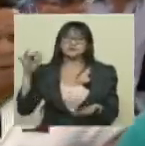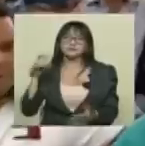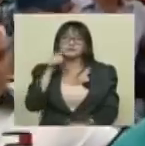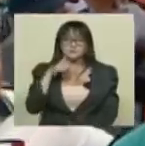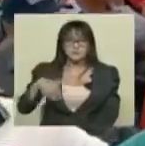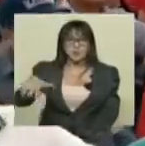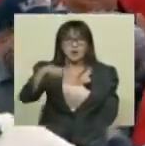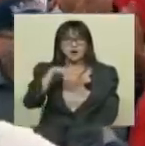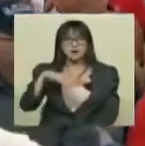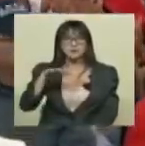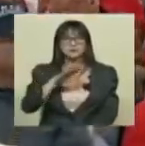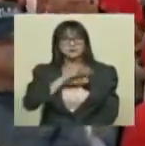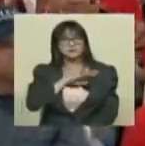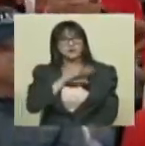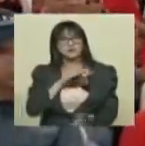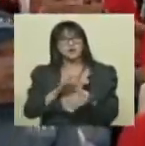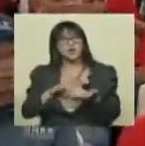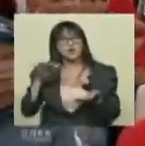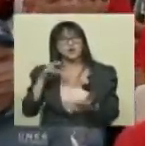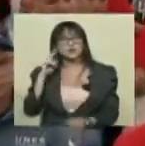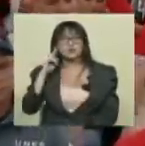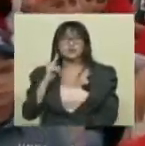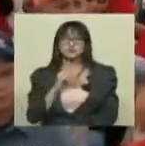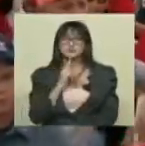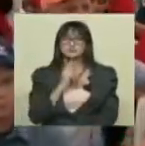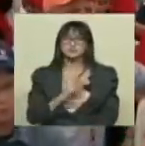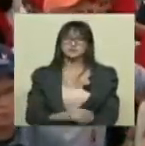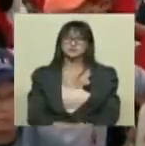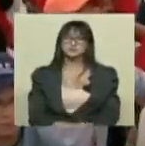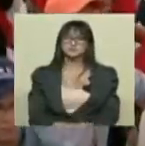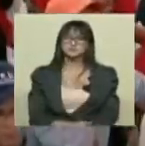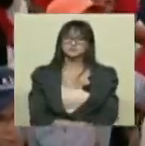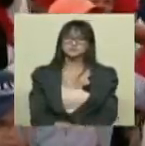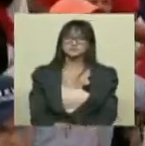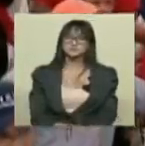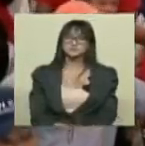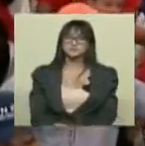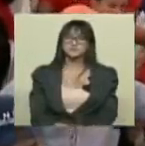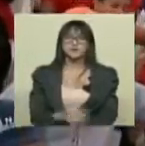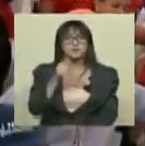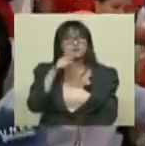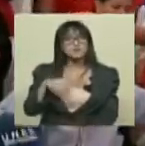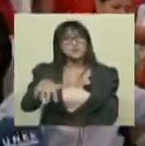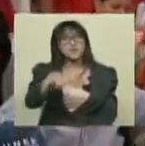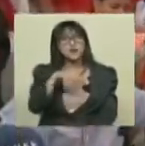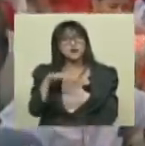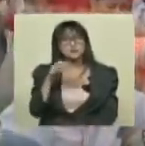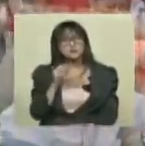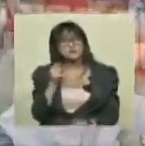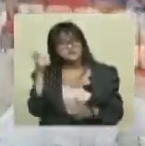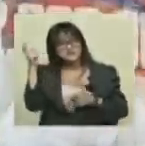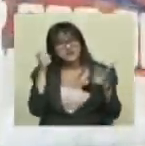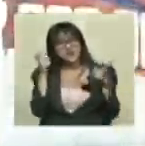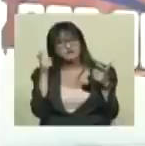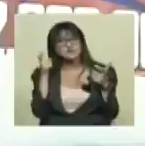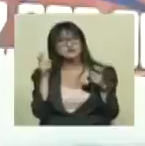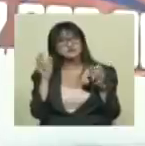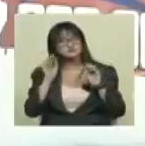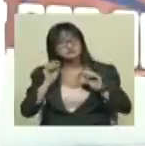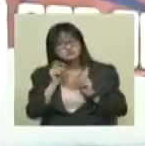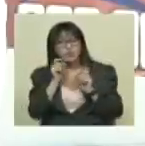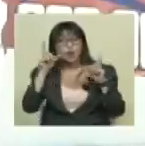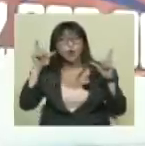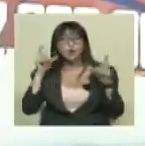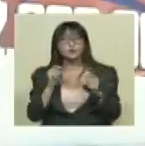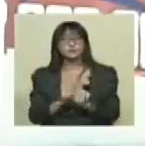pueblo heredero de las glorias de Bolívar, del pueblo que Chávez despertó, que el Chávez educó,